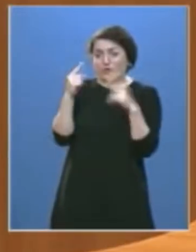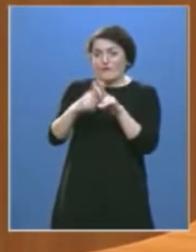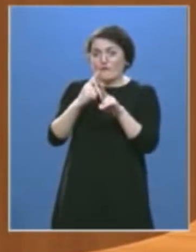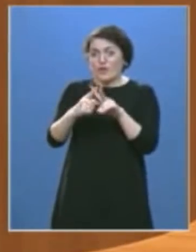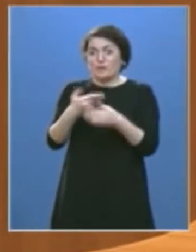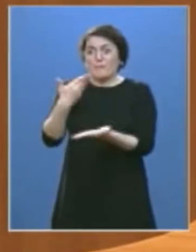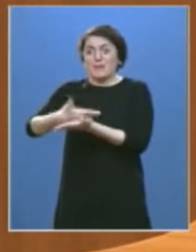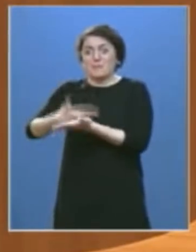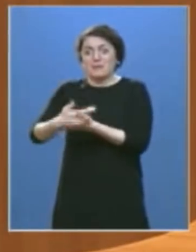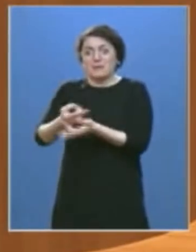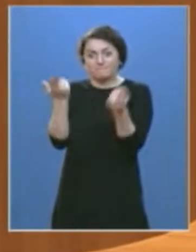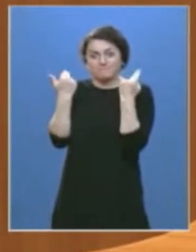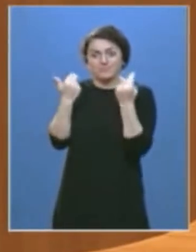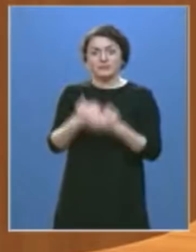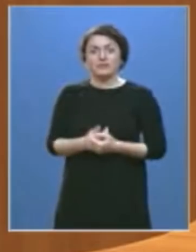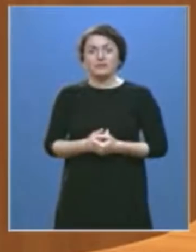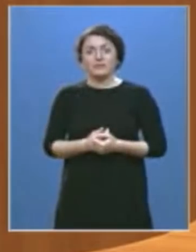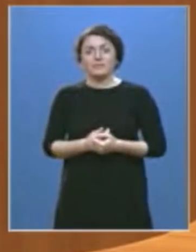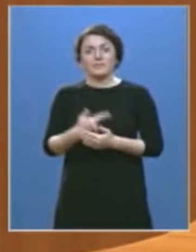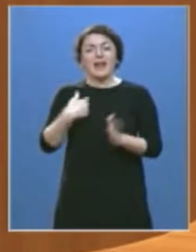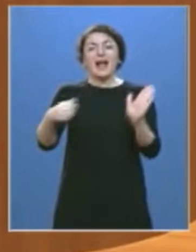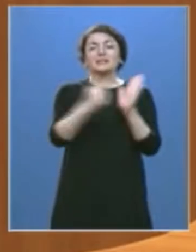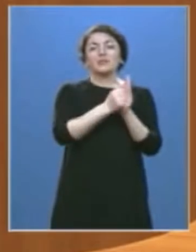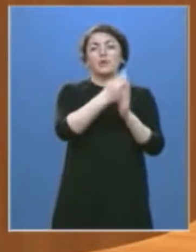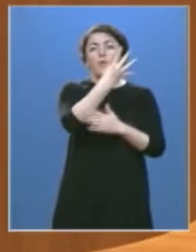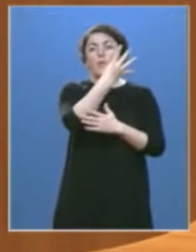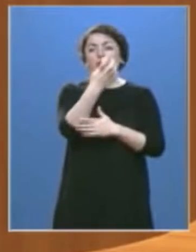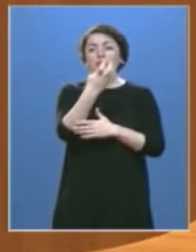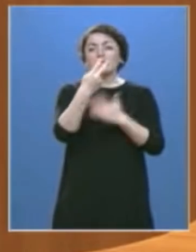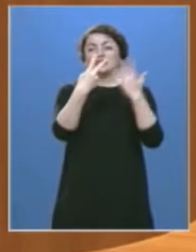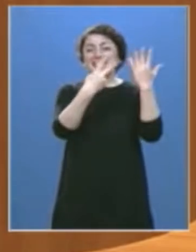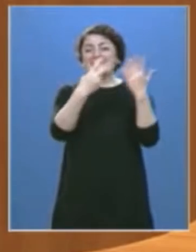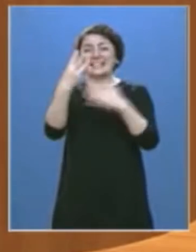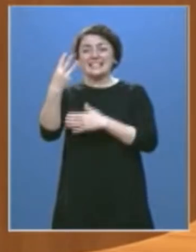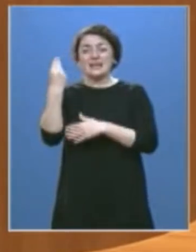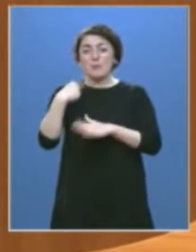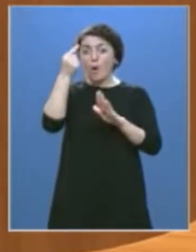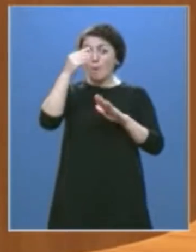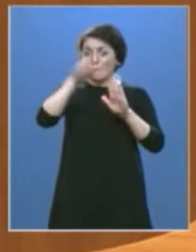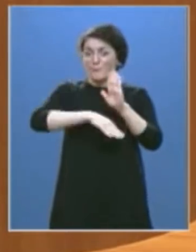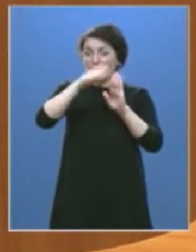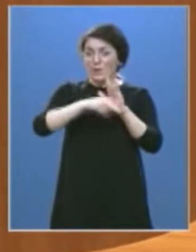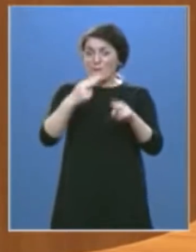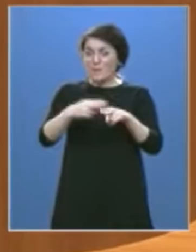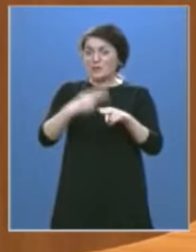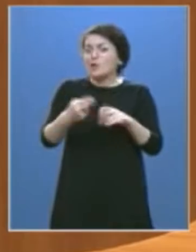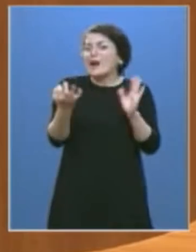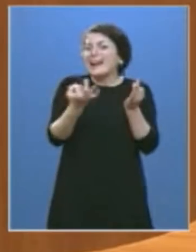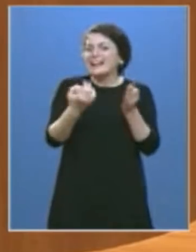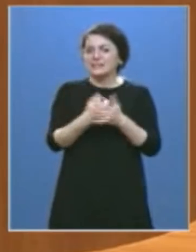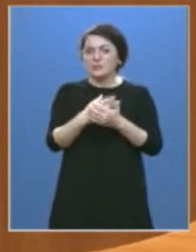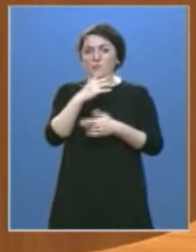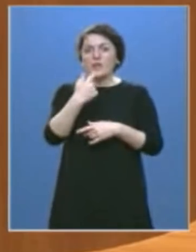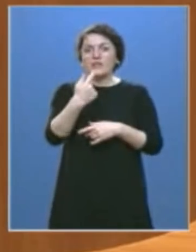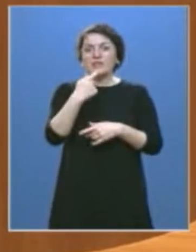Que pasa con el artículo 473 ou con o punto 473 do seu programa político para estas elecciones? Que decía que usted